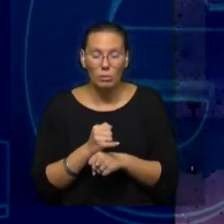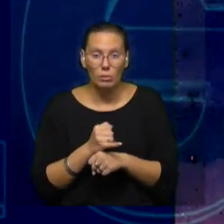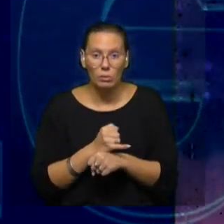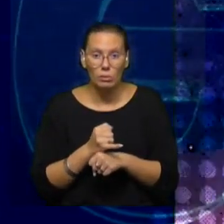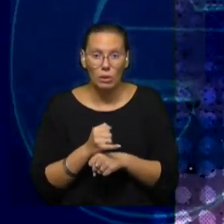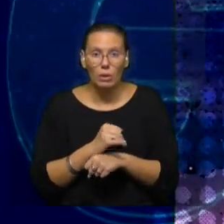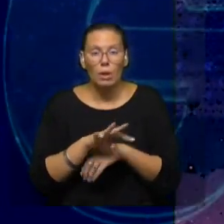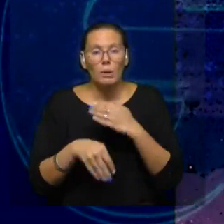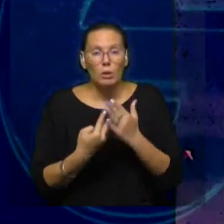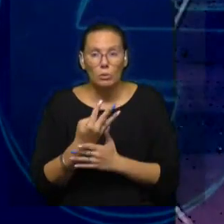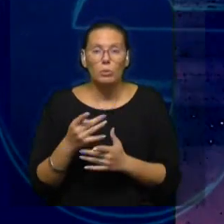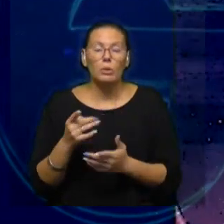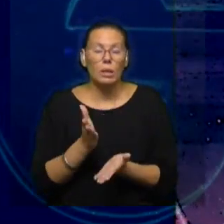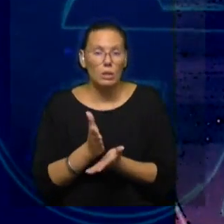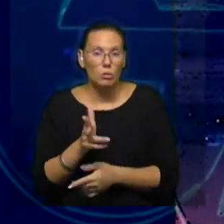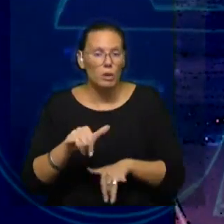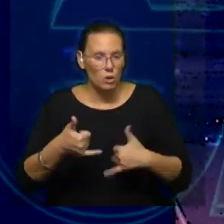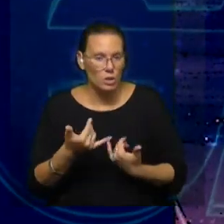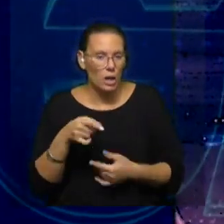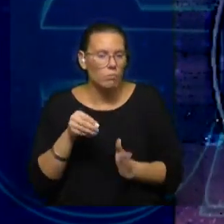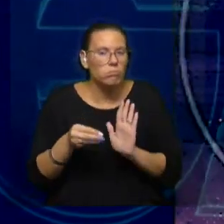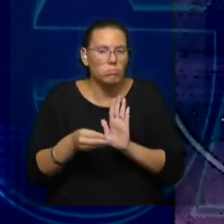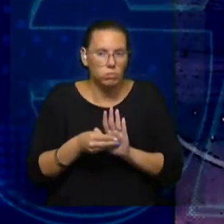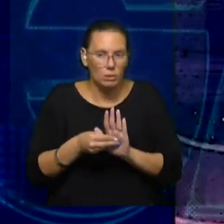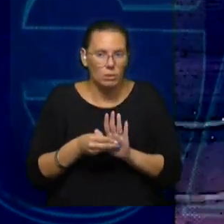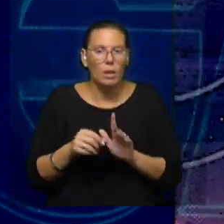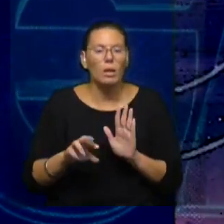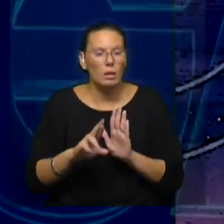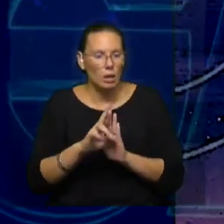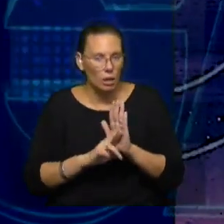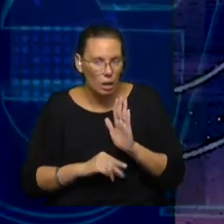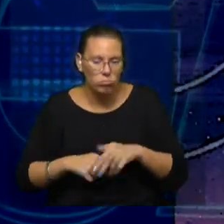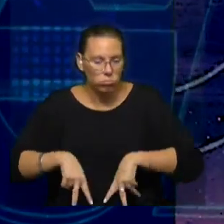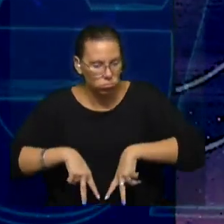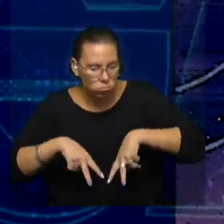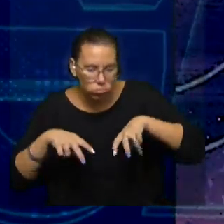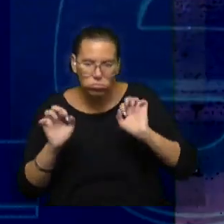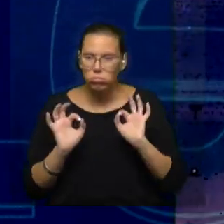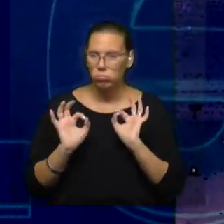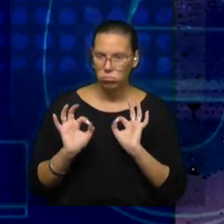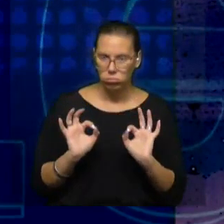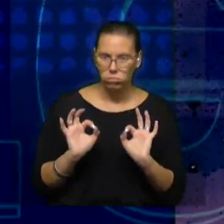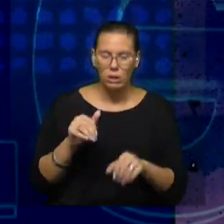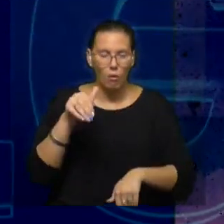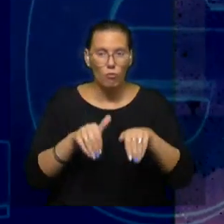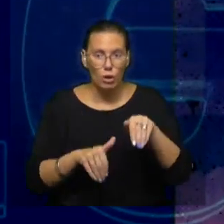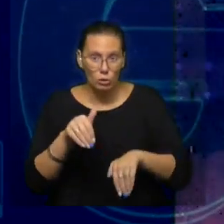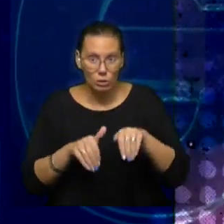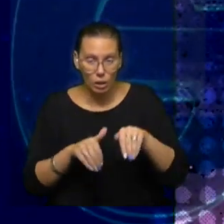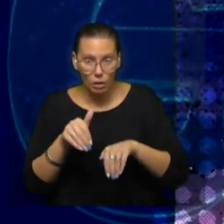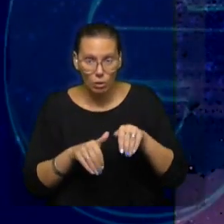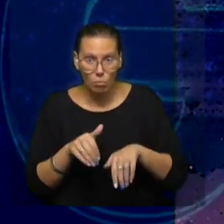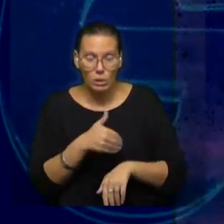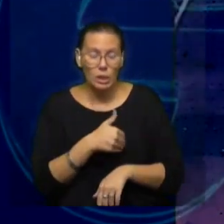de Derechos Humanos, ya tenía fijado esto. Estaba reglamentado, estaba estudiado, estaba votado por parte del Estado